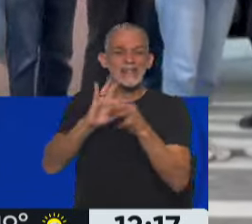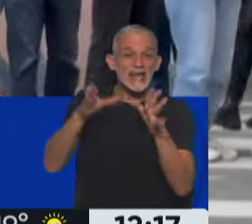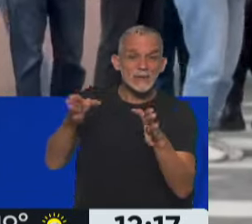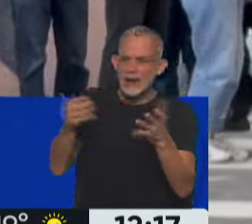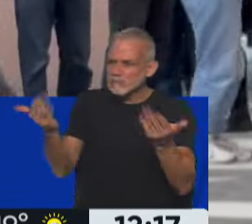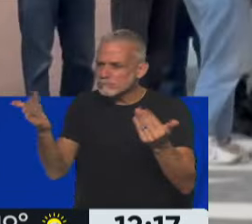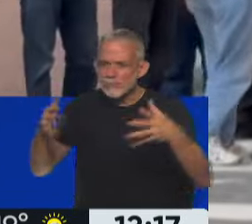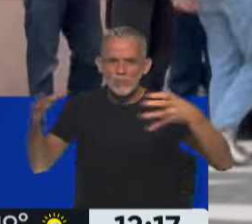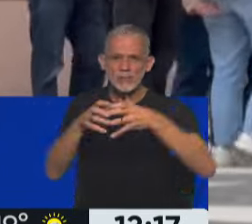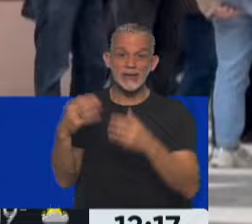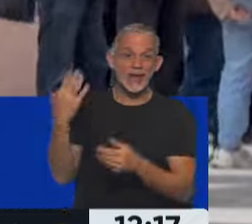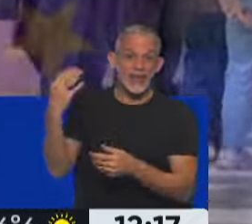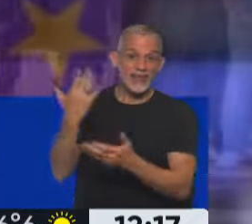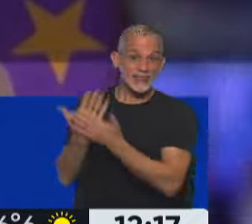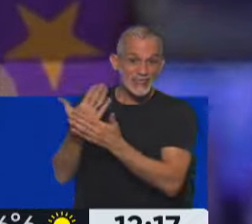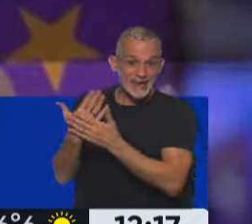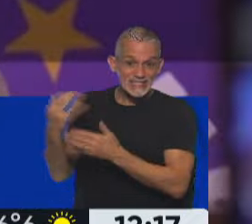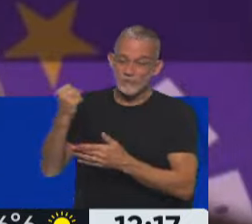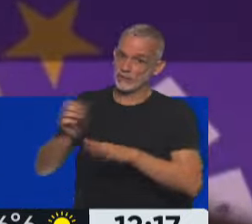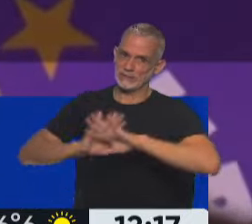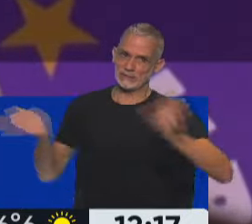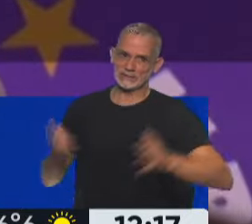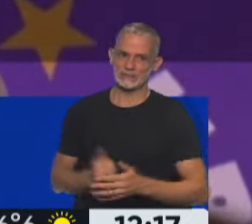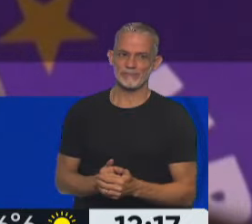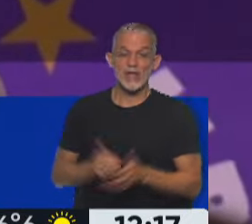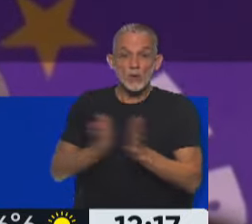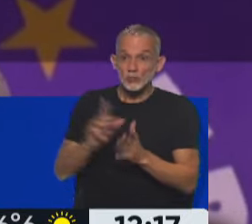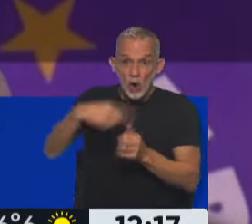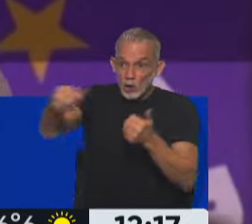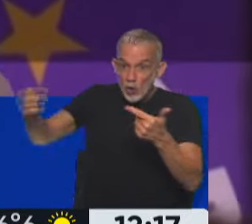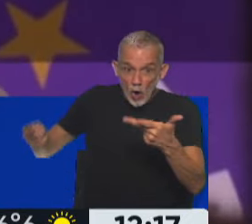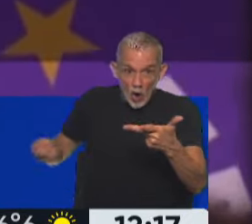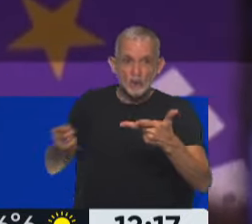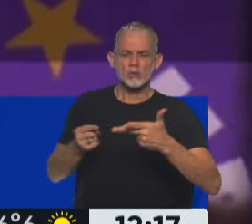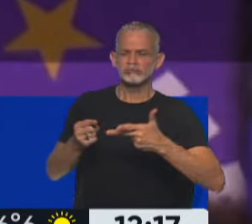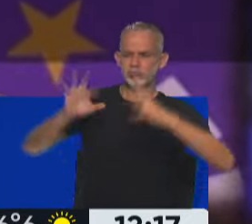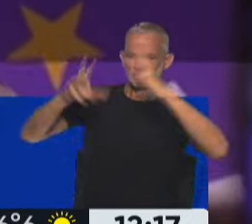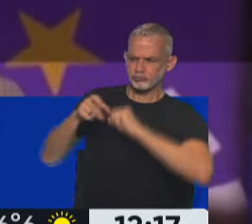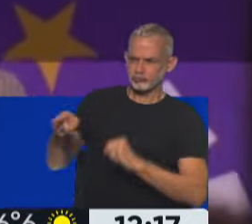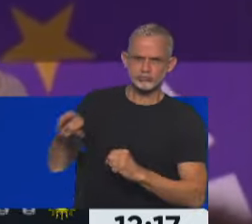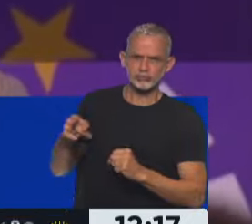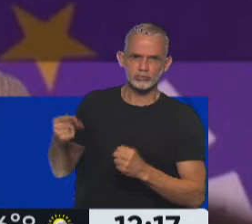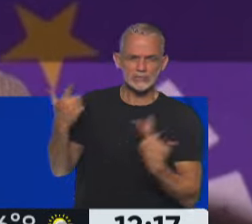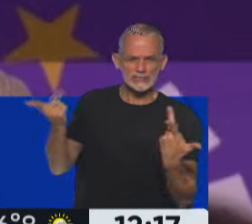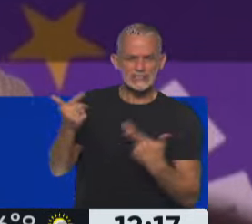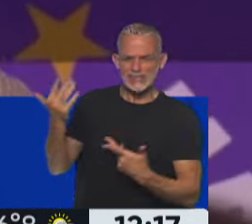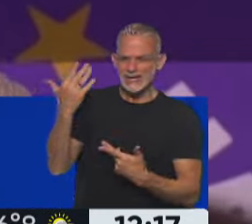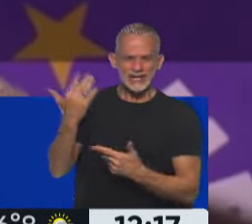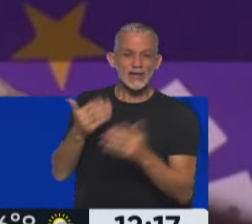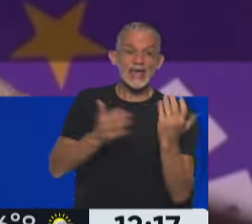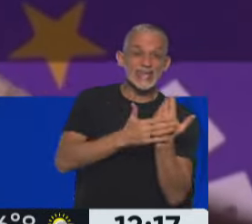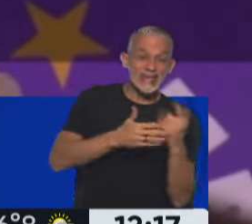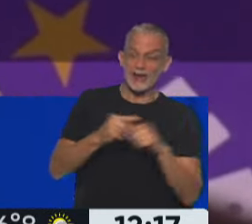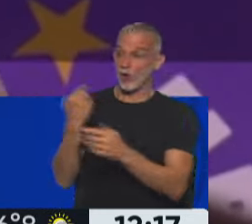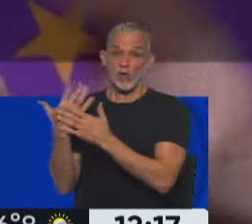para enfrentar a la ultraderecha. Together with others, we will build a bastion against the extremes